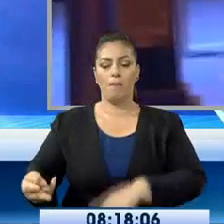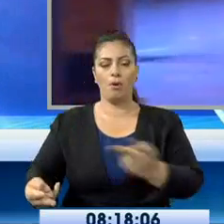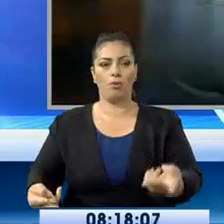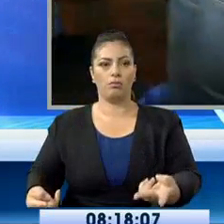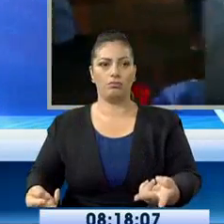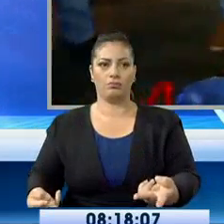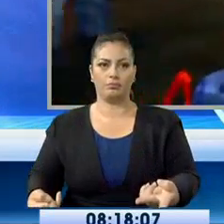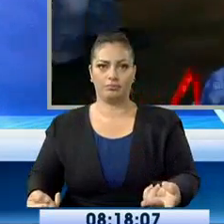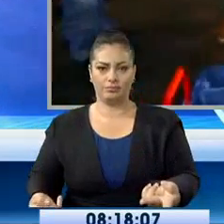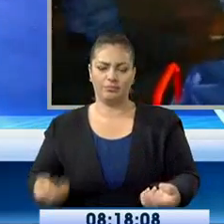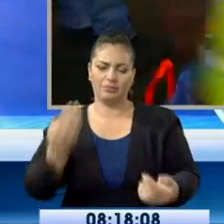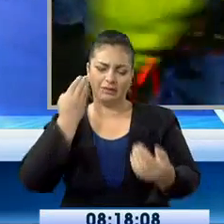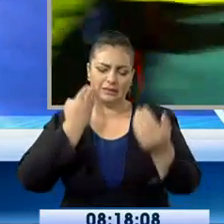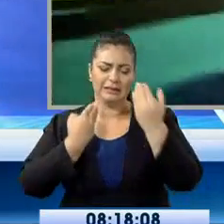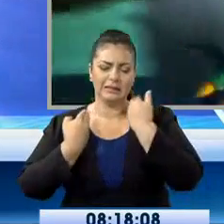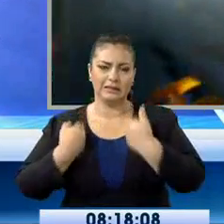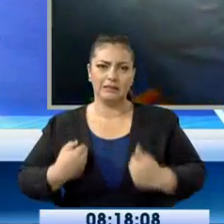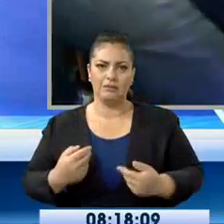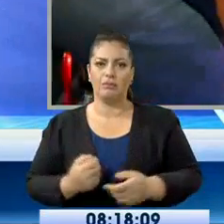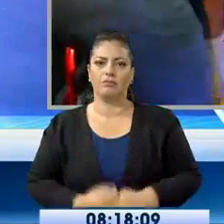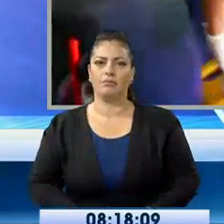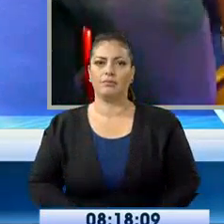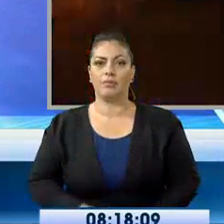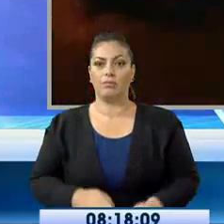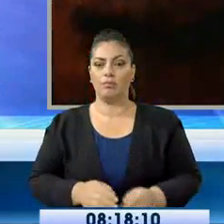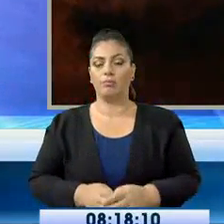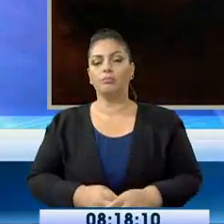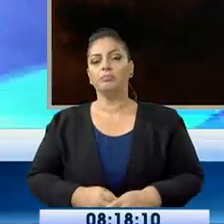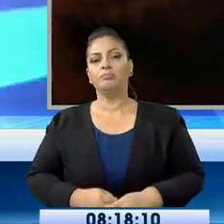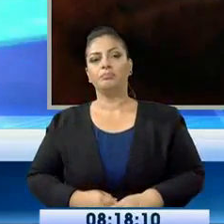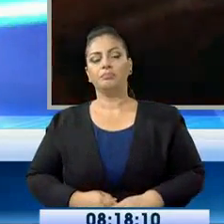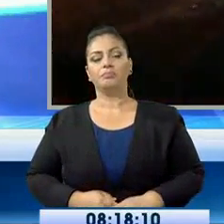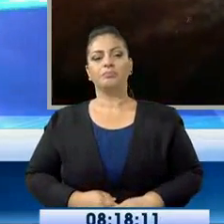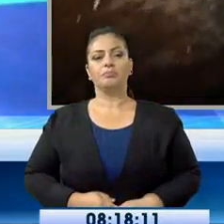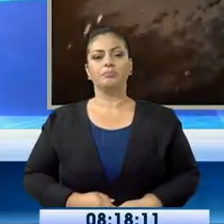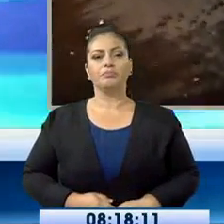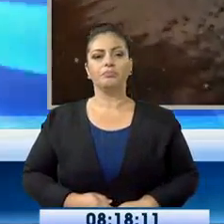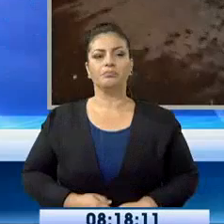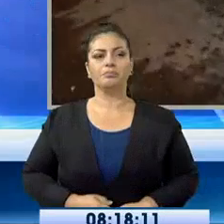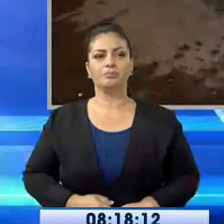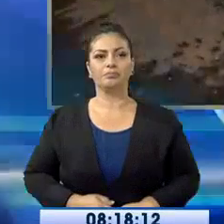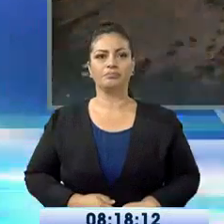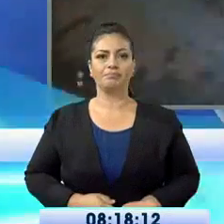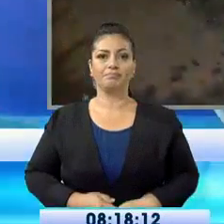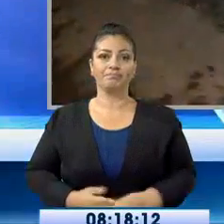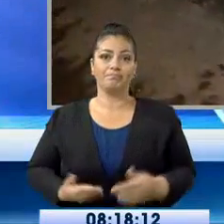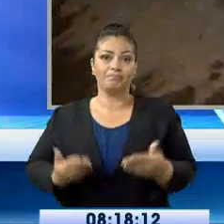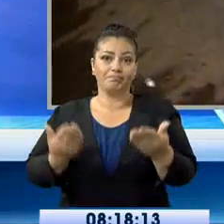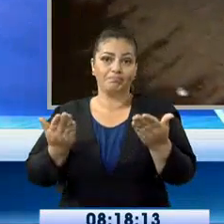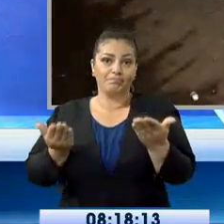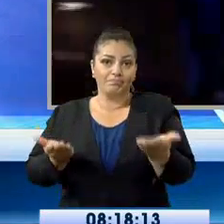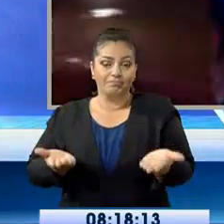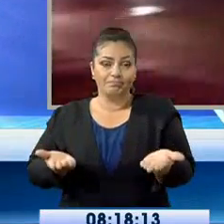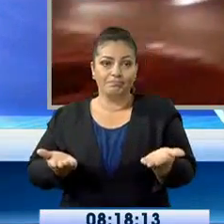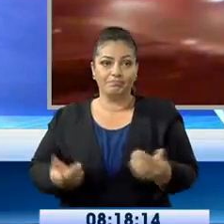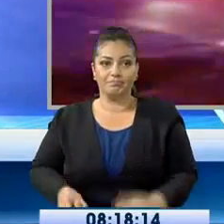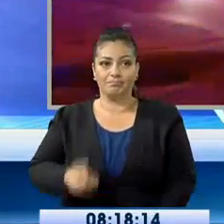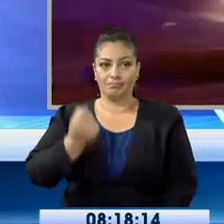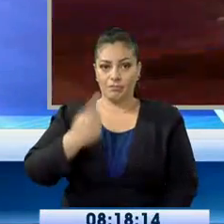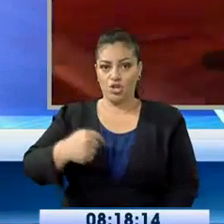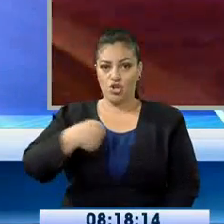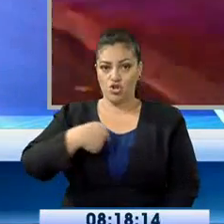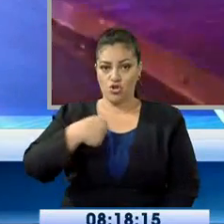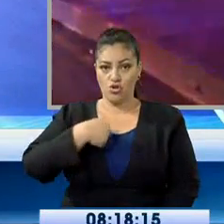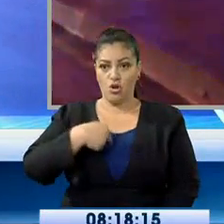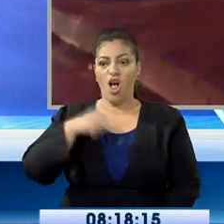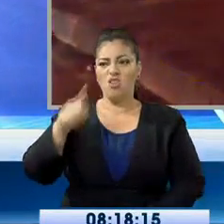Bueno, heridos, pero creo que la situación no es tan grave. Pero ahí está, pues, la necedad de este viejo, como